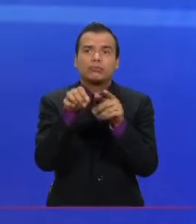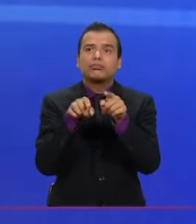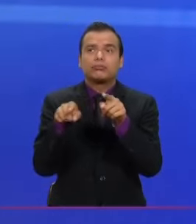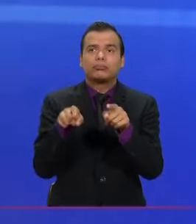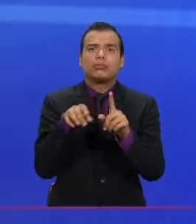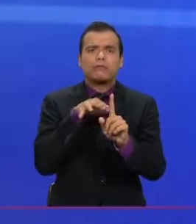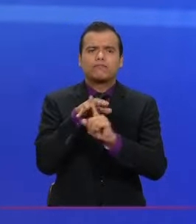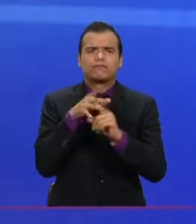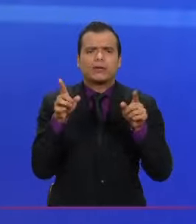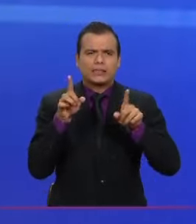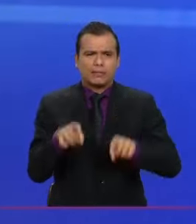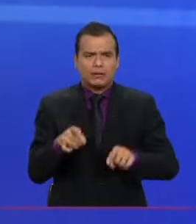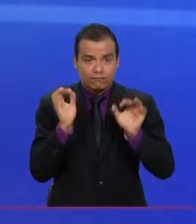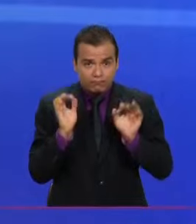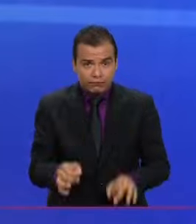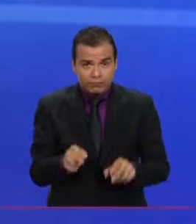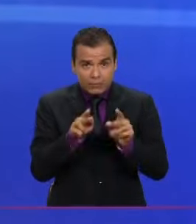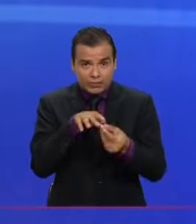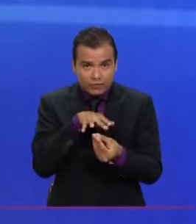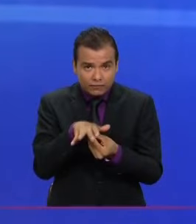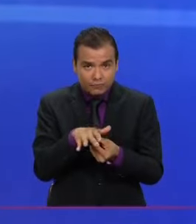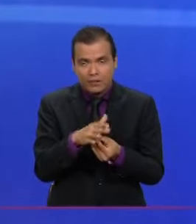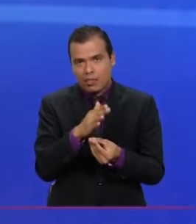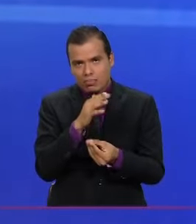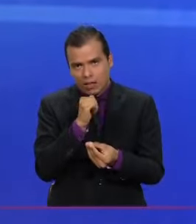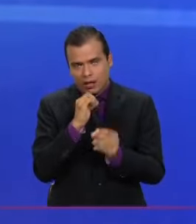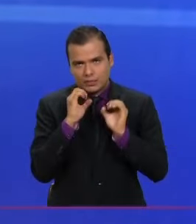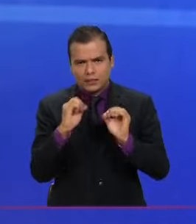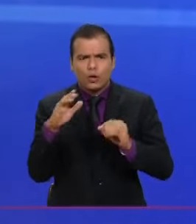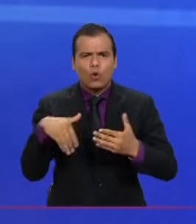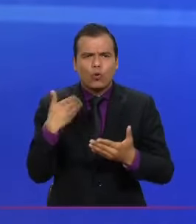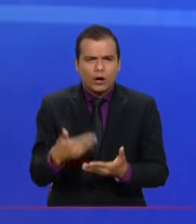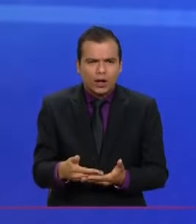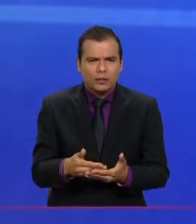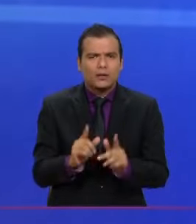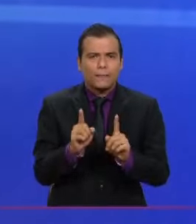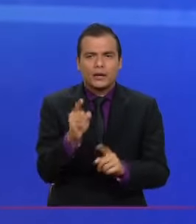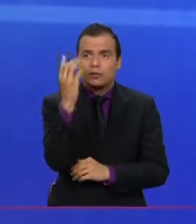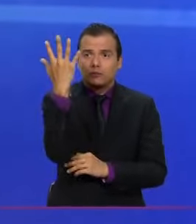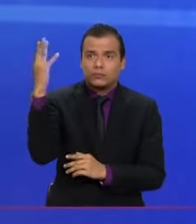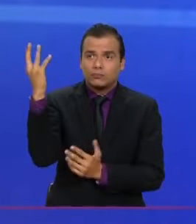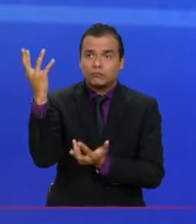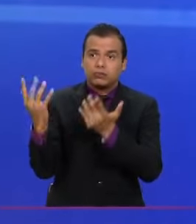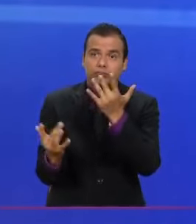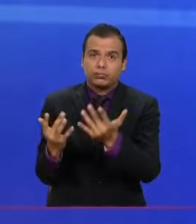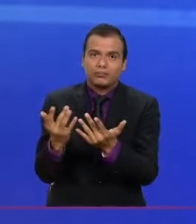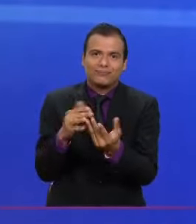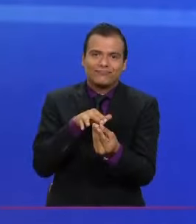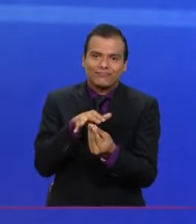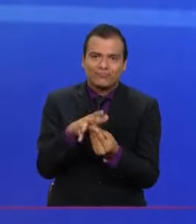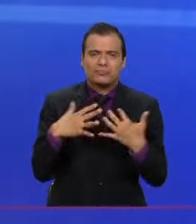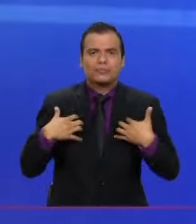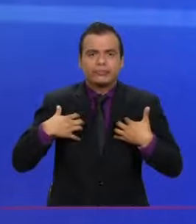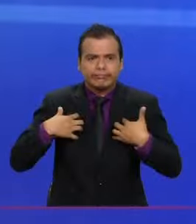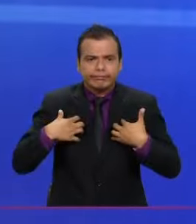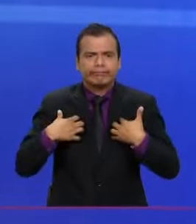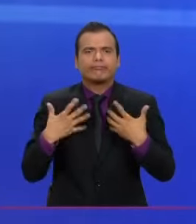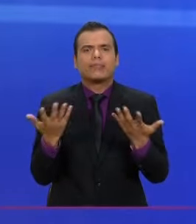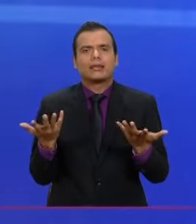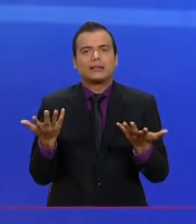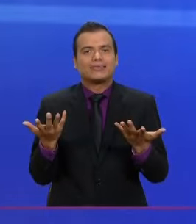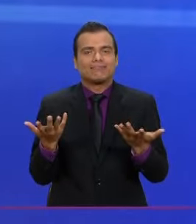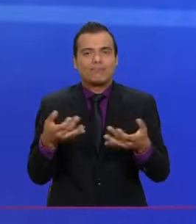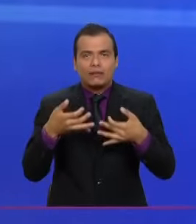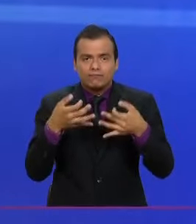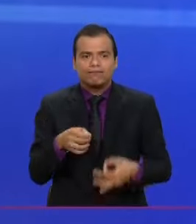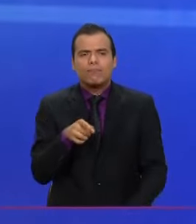Cali. Aunque no se registraron personas fallecidas o heridas, estos siniestros generan el desplazamiento de animales silvestres. Luisa